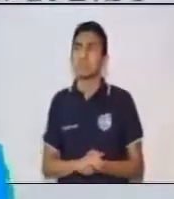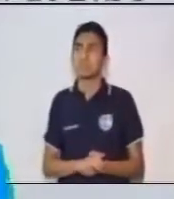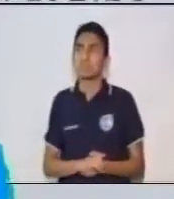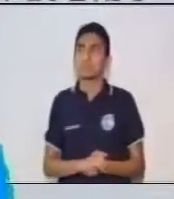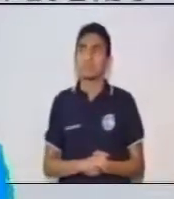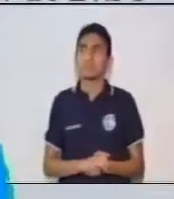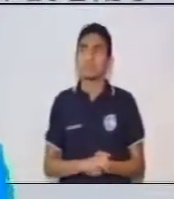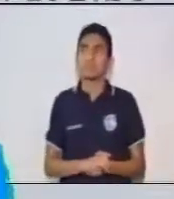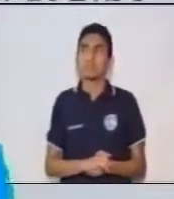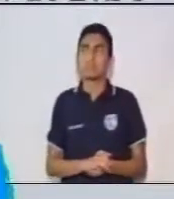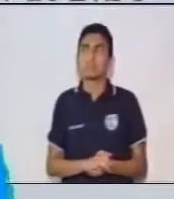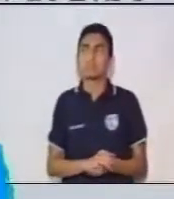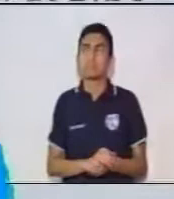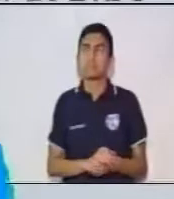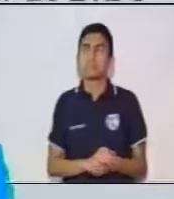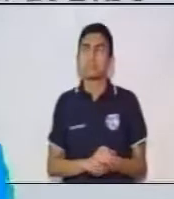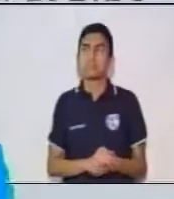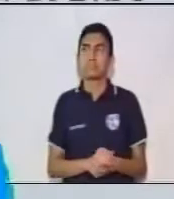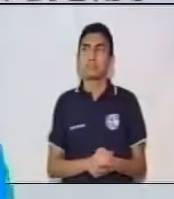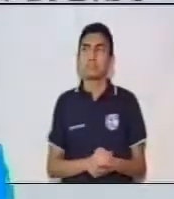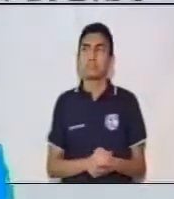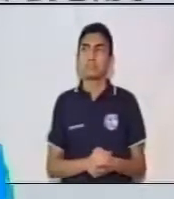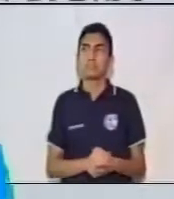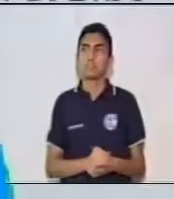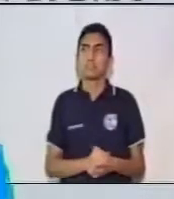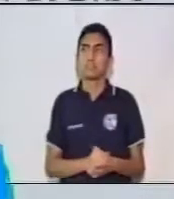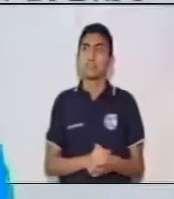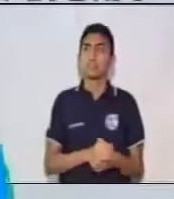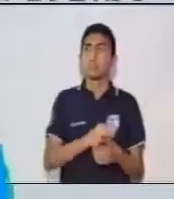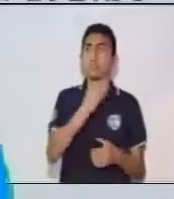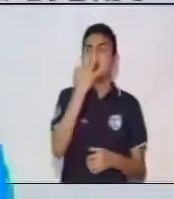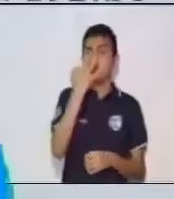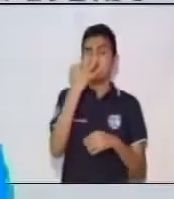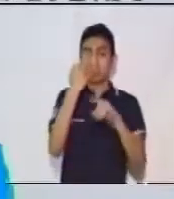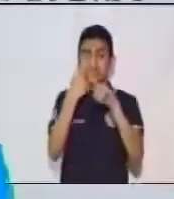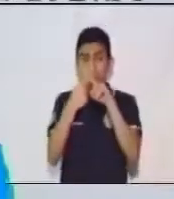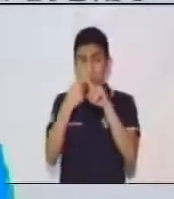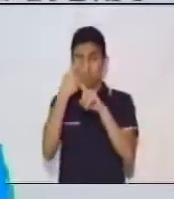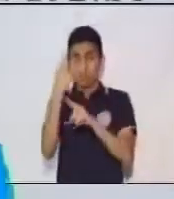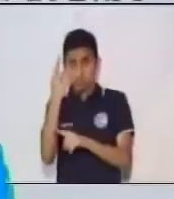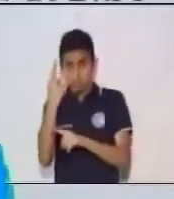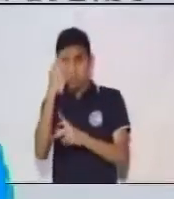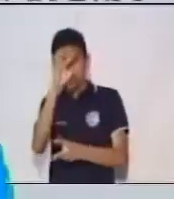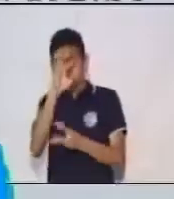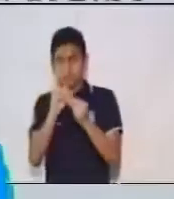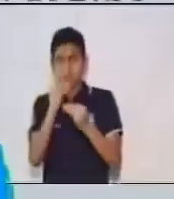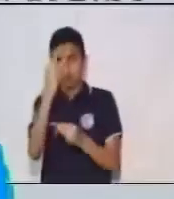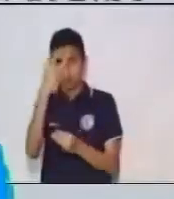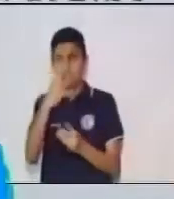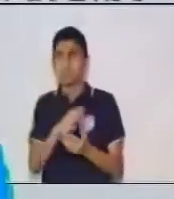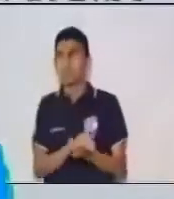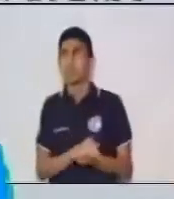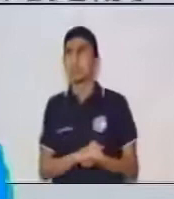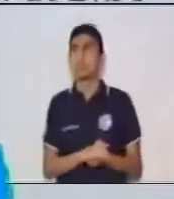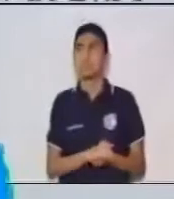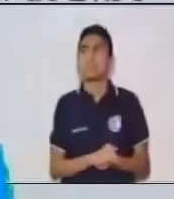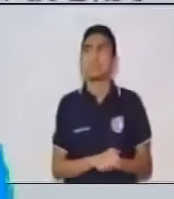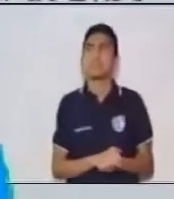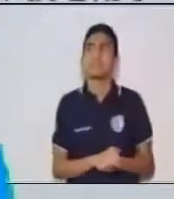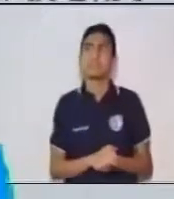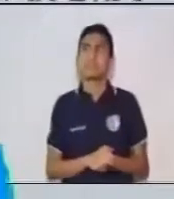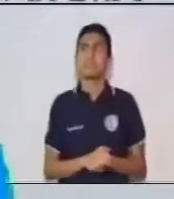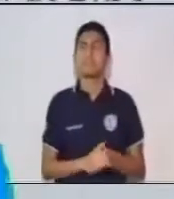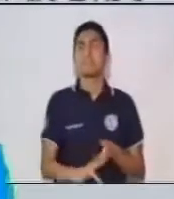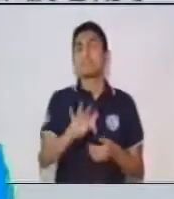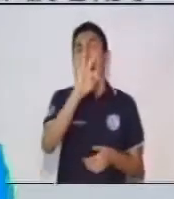Probemos con 3 y 1. 3 más 1 nos da 4. Y 3 por 1